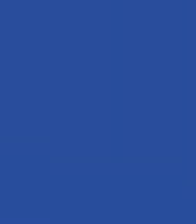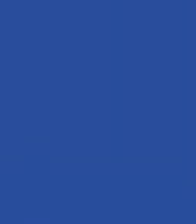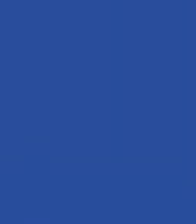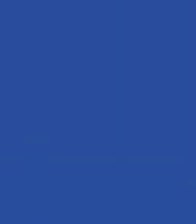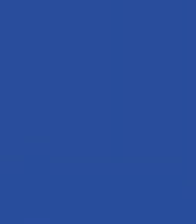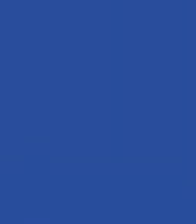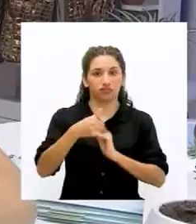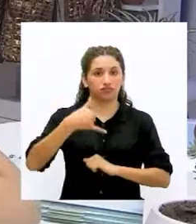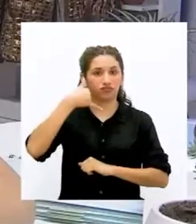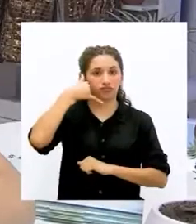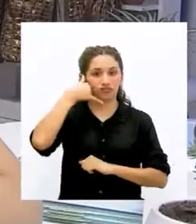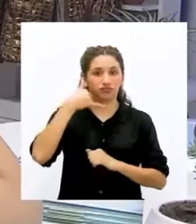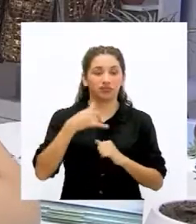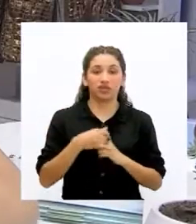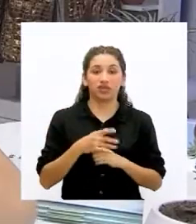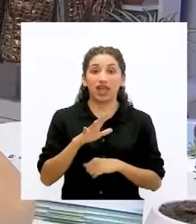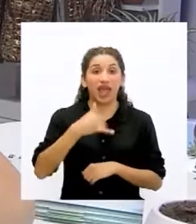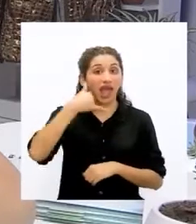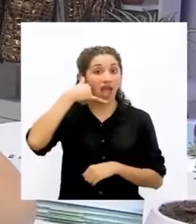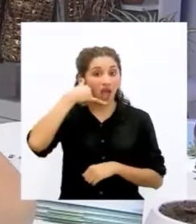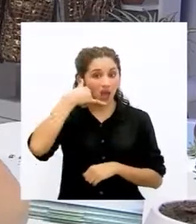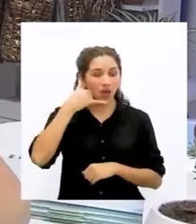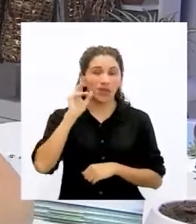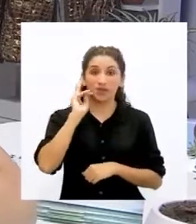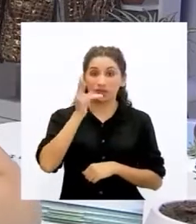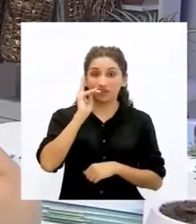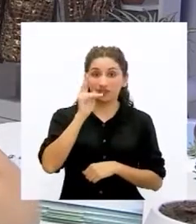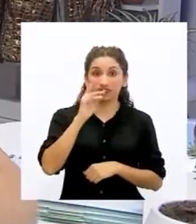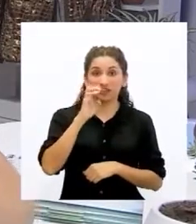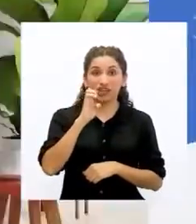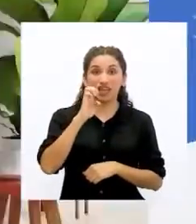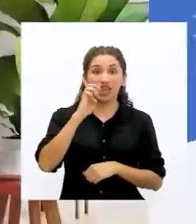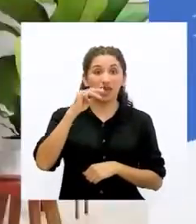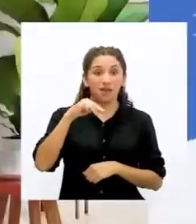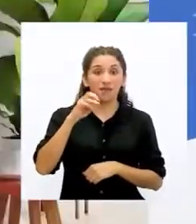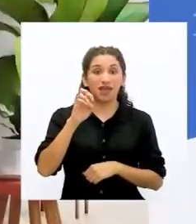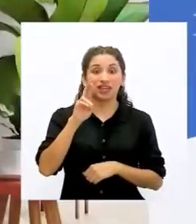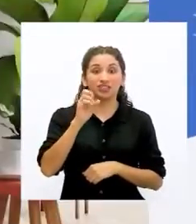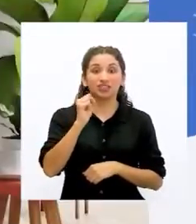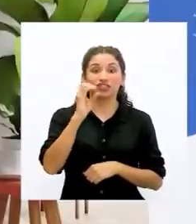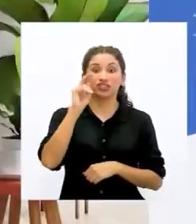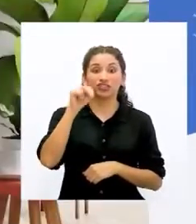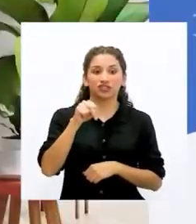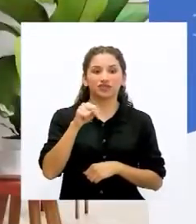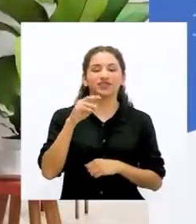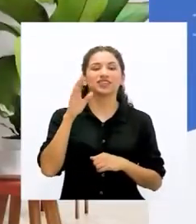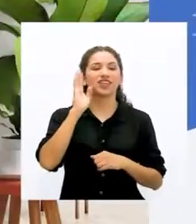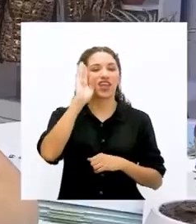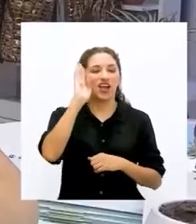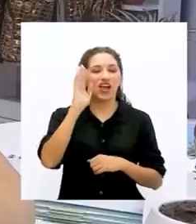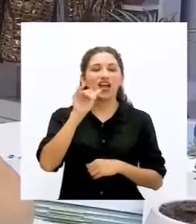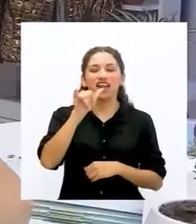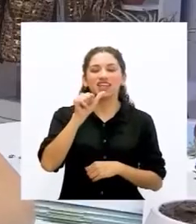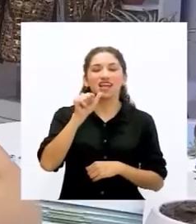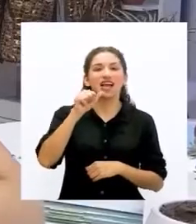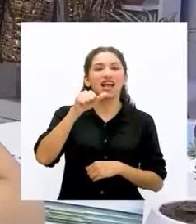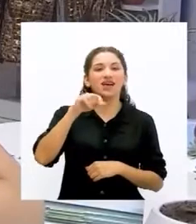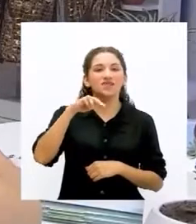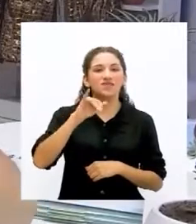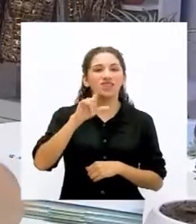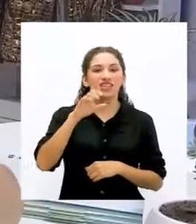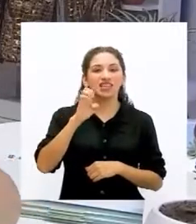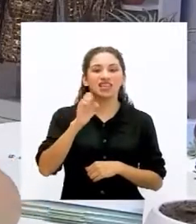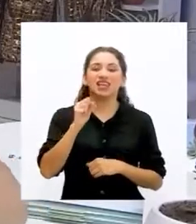videollamada. ¿Aló? ¿Profesor Emerson González? Hola Yamile, qué gusto oírte.